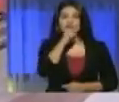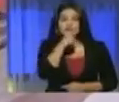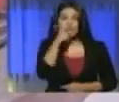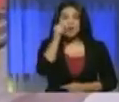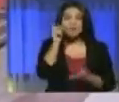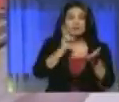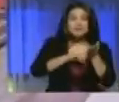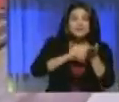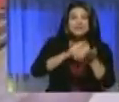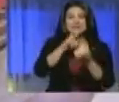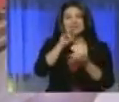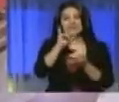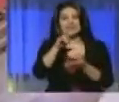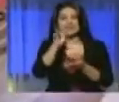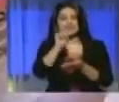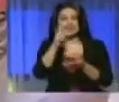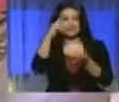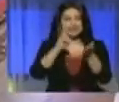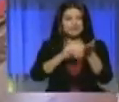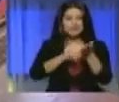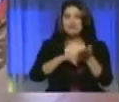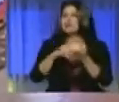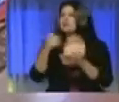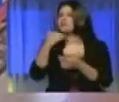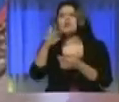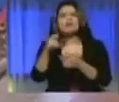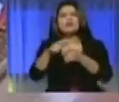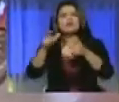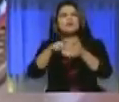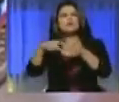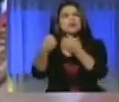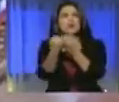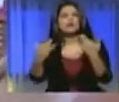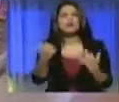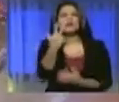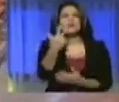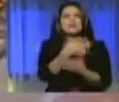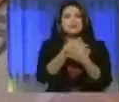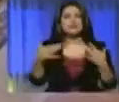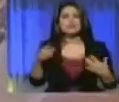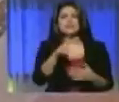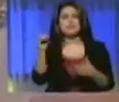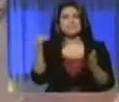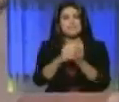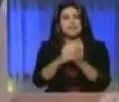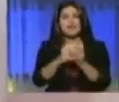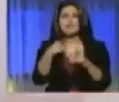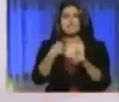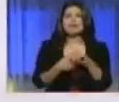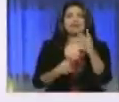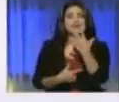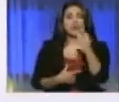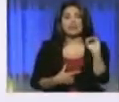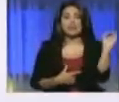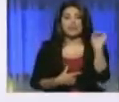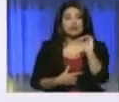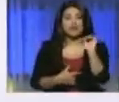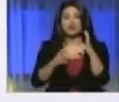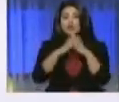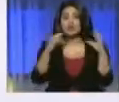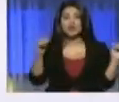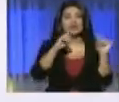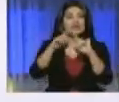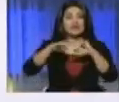más de 3.100.000 pensionados y pensionadas, y del 50% de todas las tablas